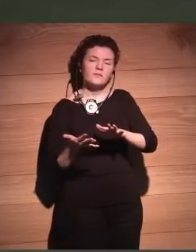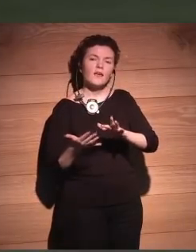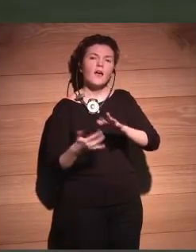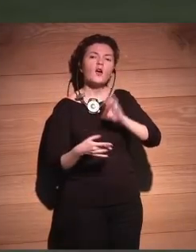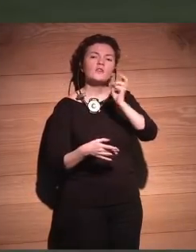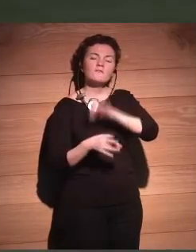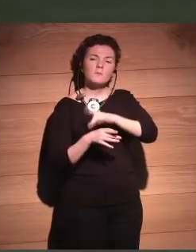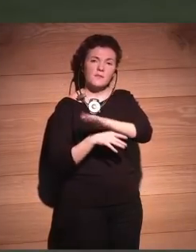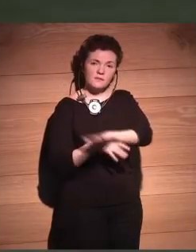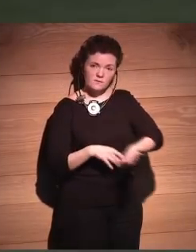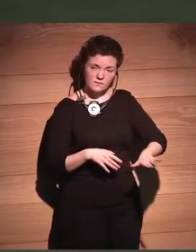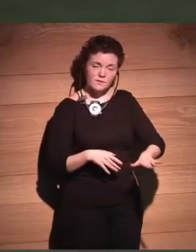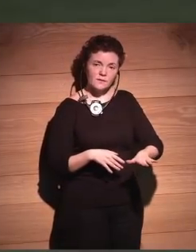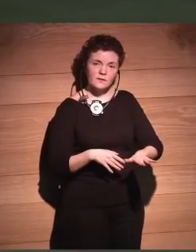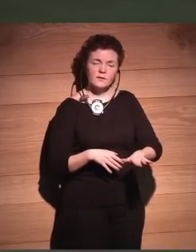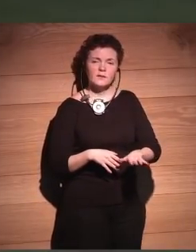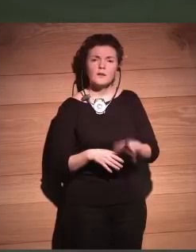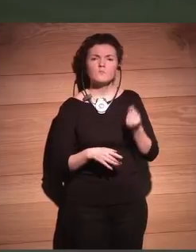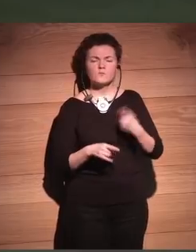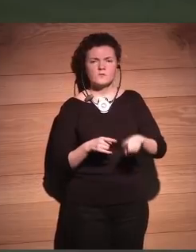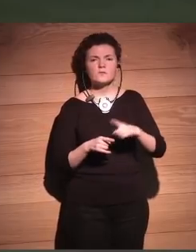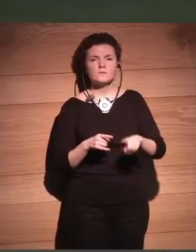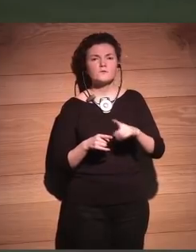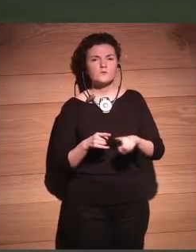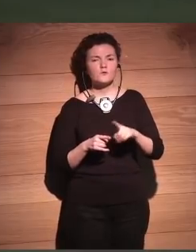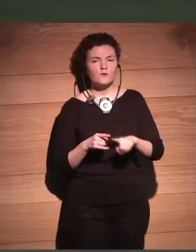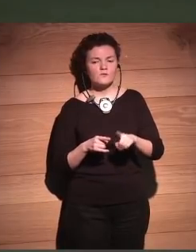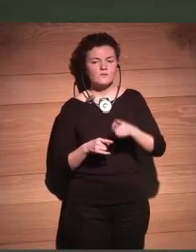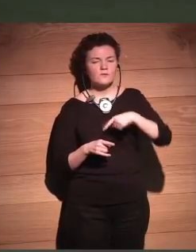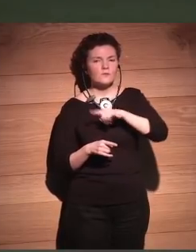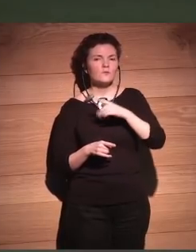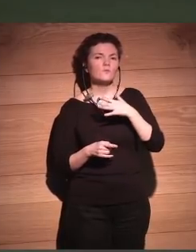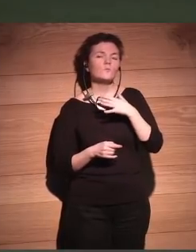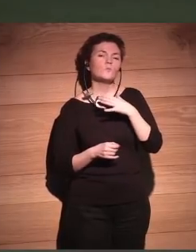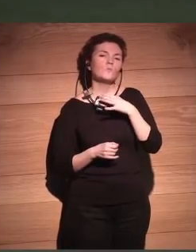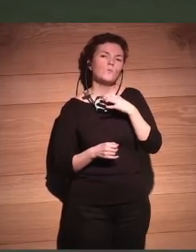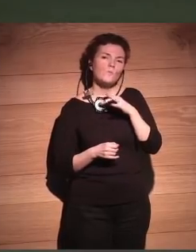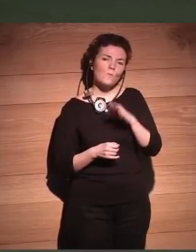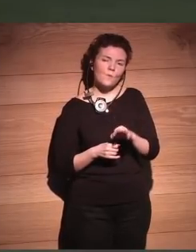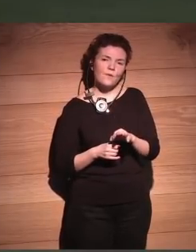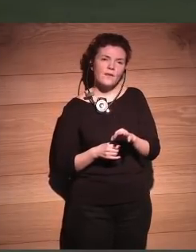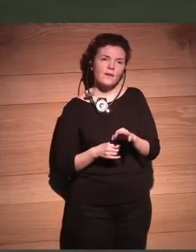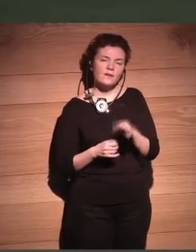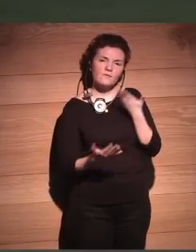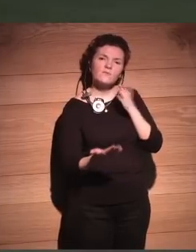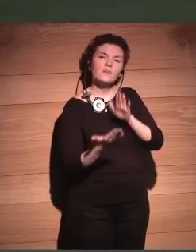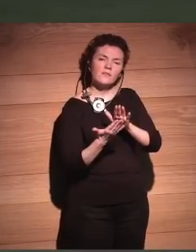trastornos pediátricos, a muchísimas cosas a las que nos podríamos